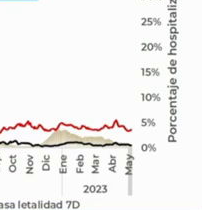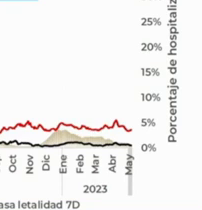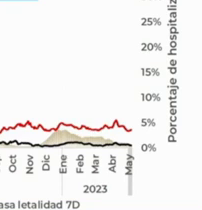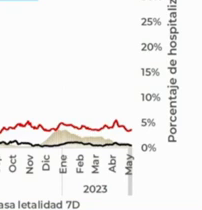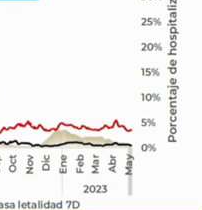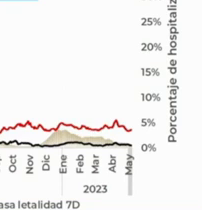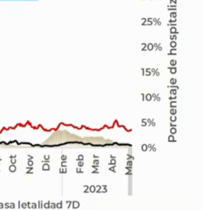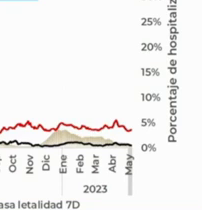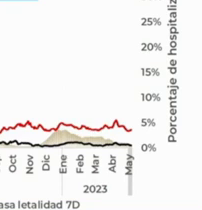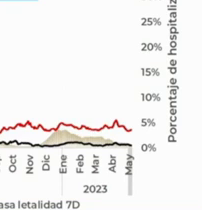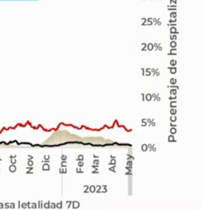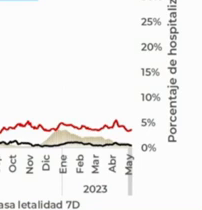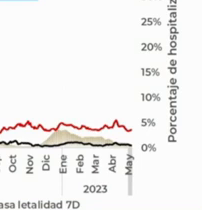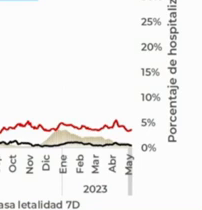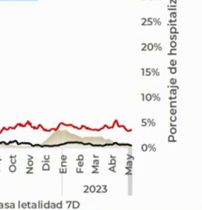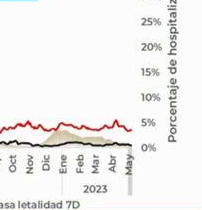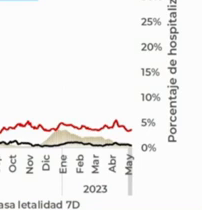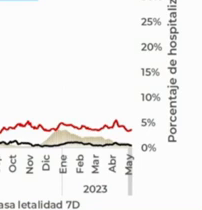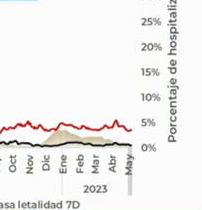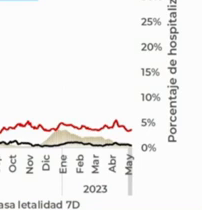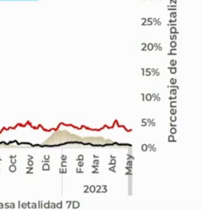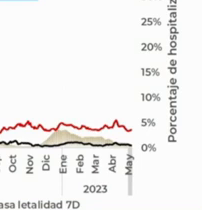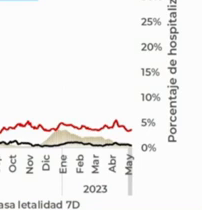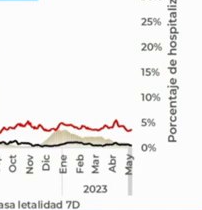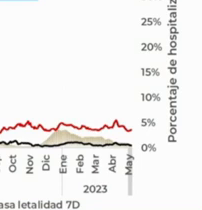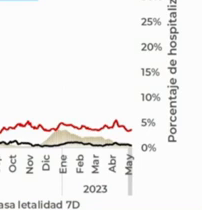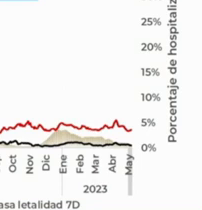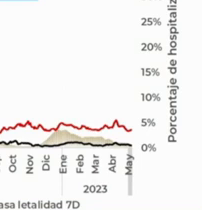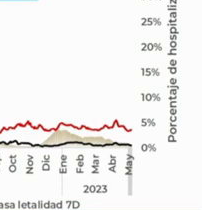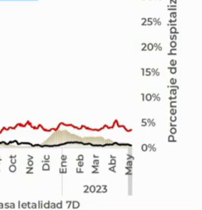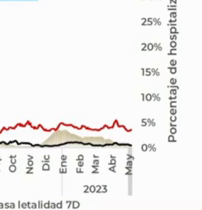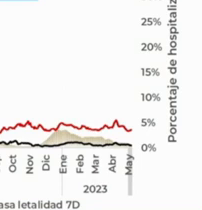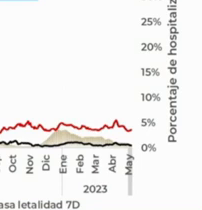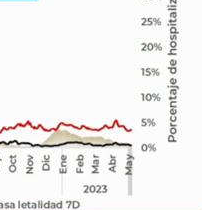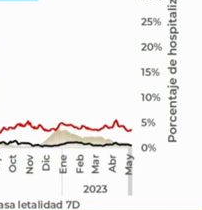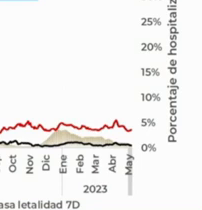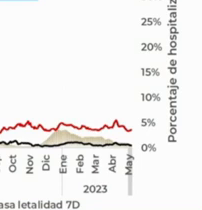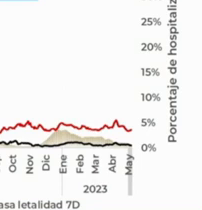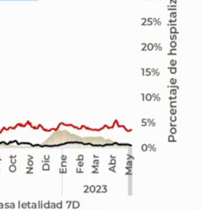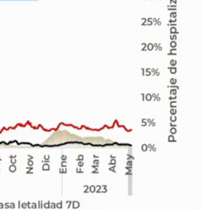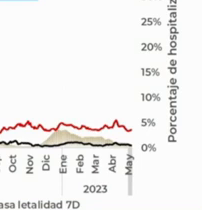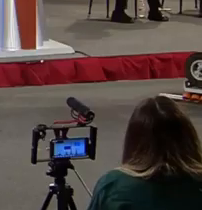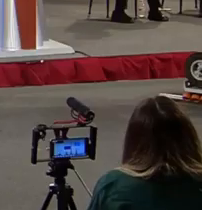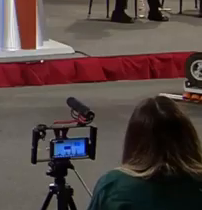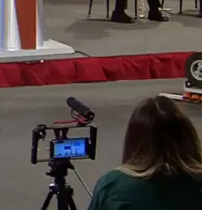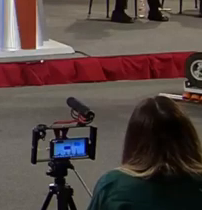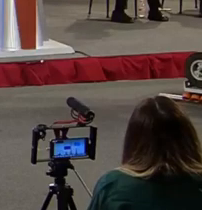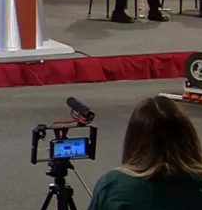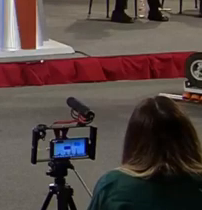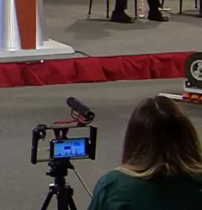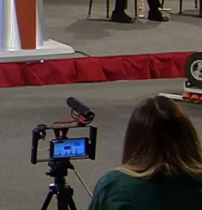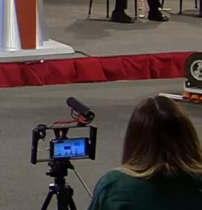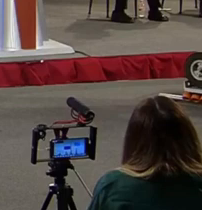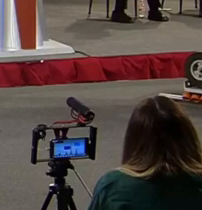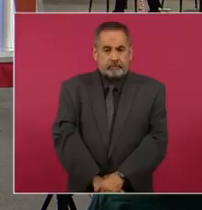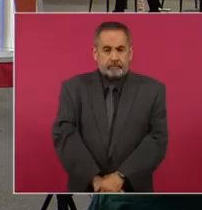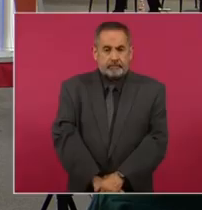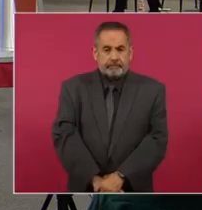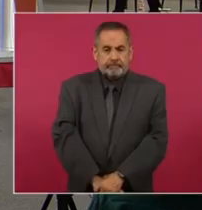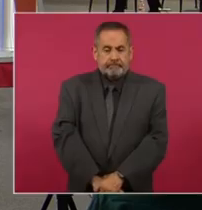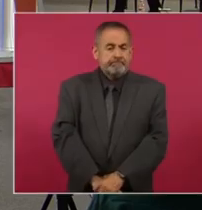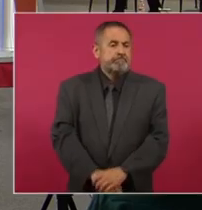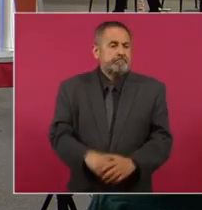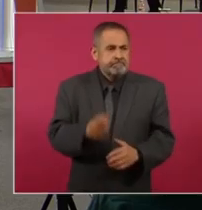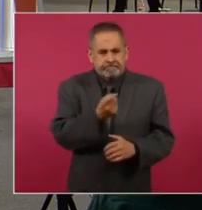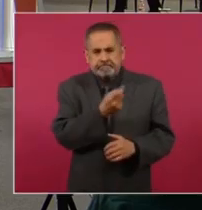aunque existen una importante cantidad de casos durante las oleadas epidémicas, no se acompañan afortunadamente ya